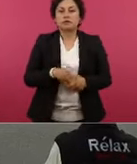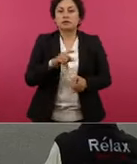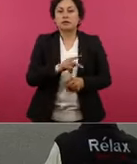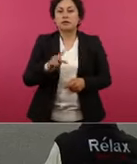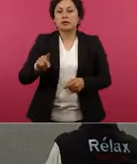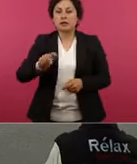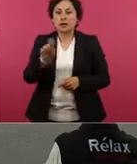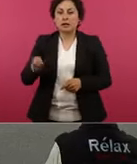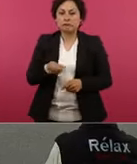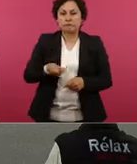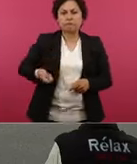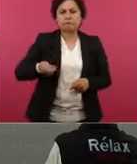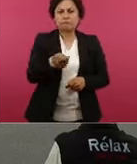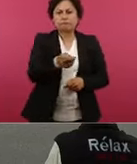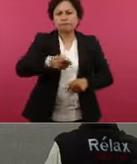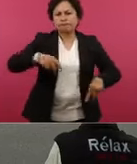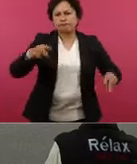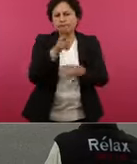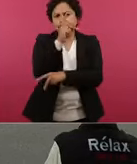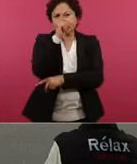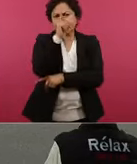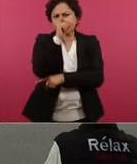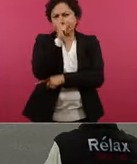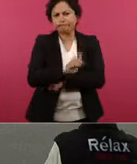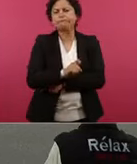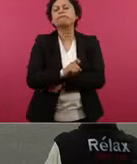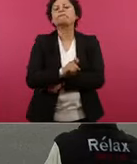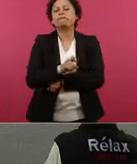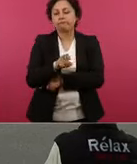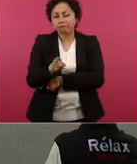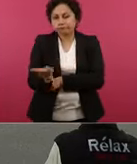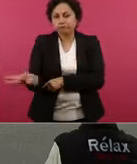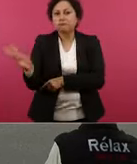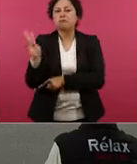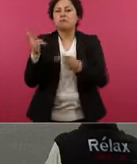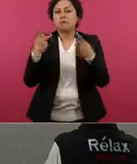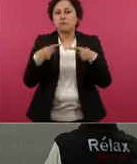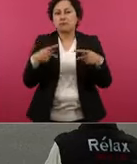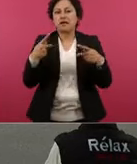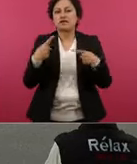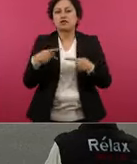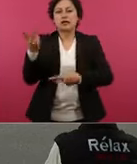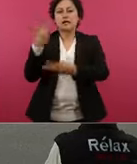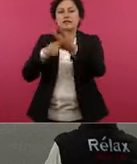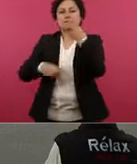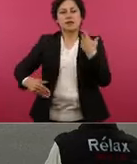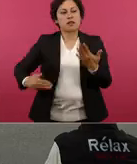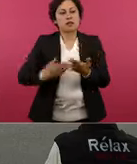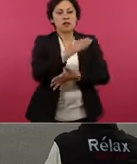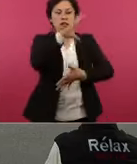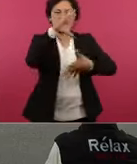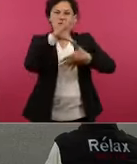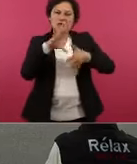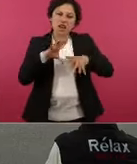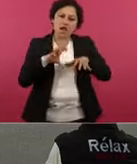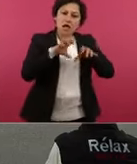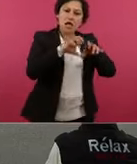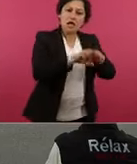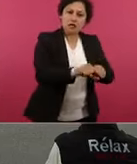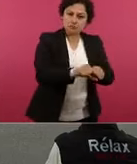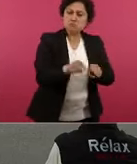peste avanzaban los implacables y escasos conquistadores de América. Lo